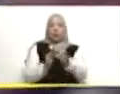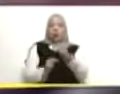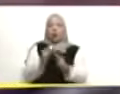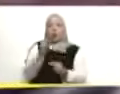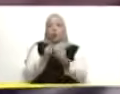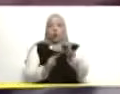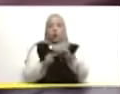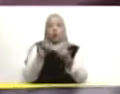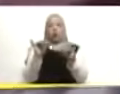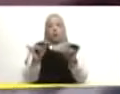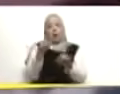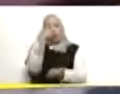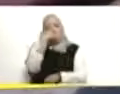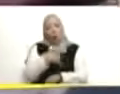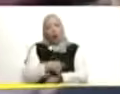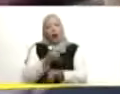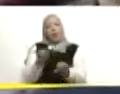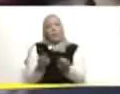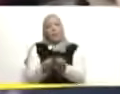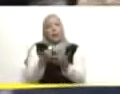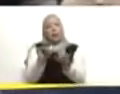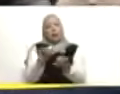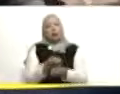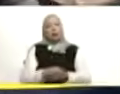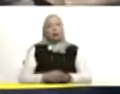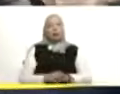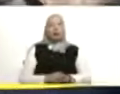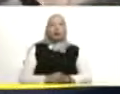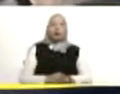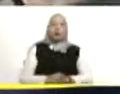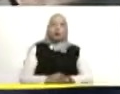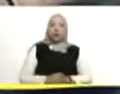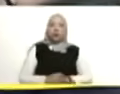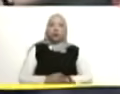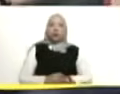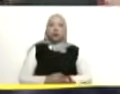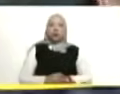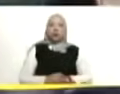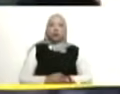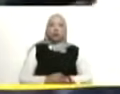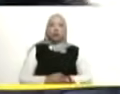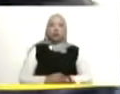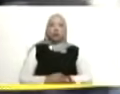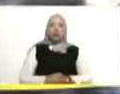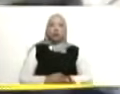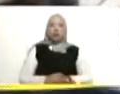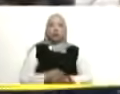que es la que más me gusta. Es la que uno quiere más, lo que uno mismo construye con sus manos.